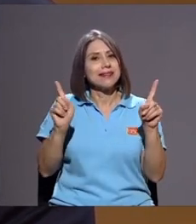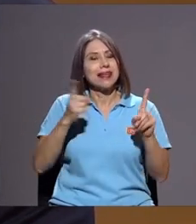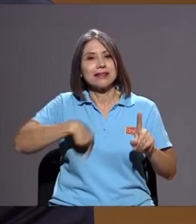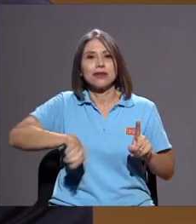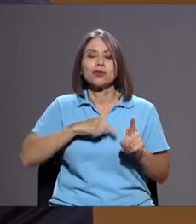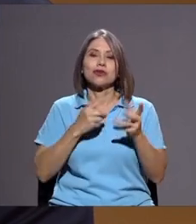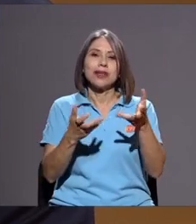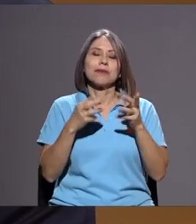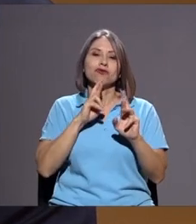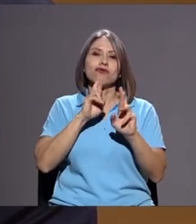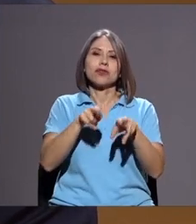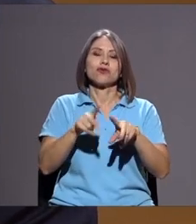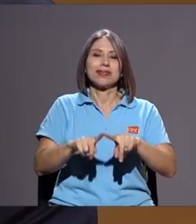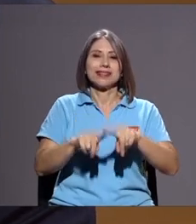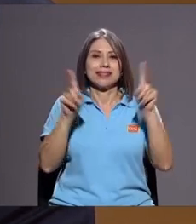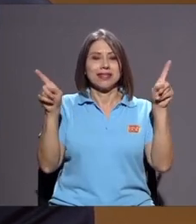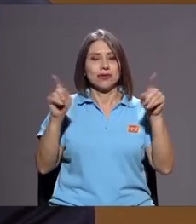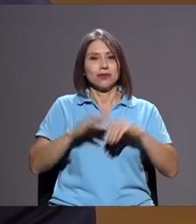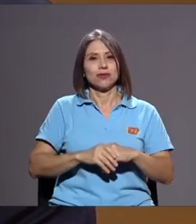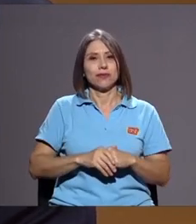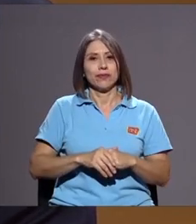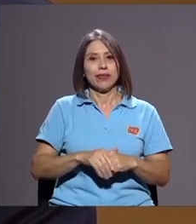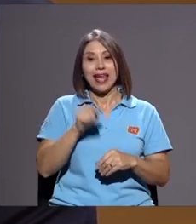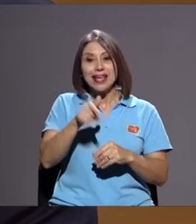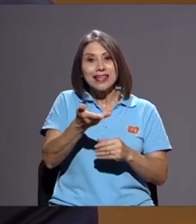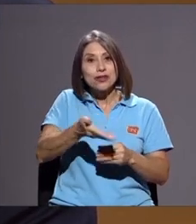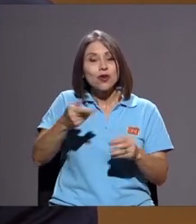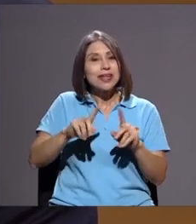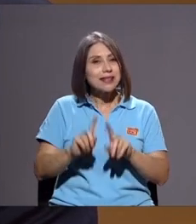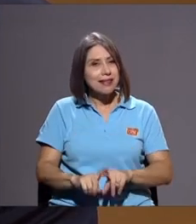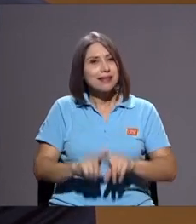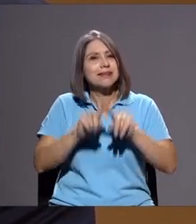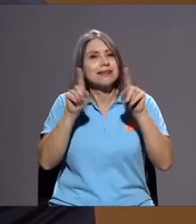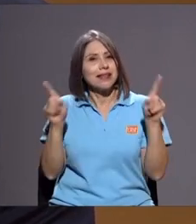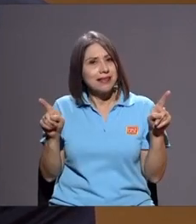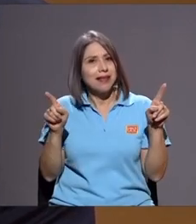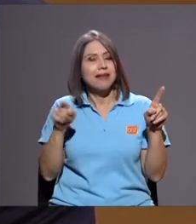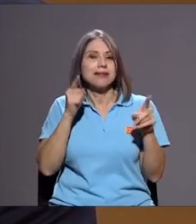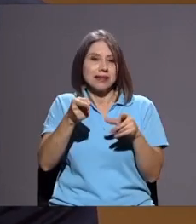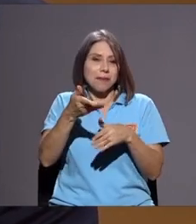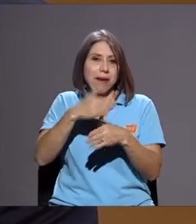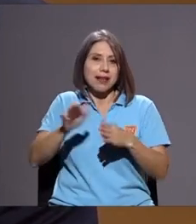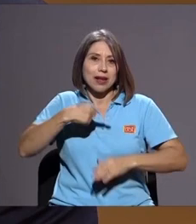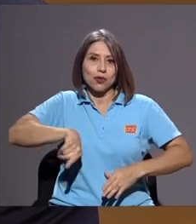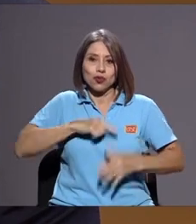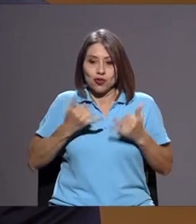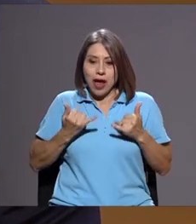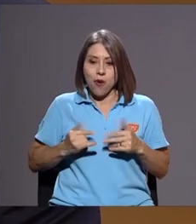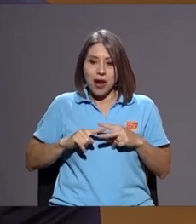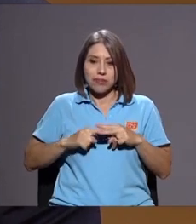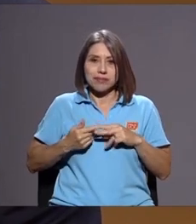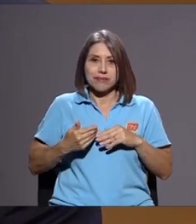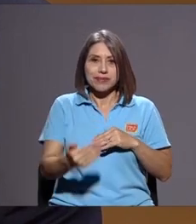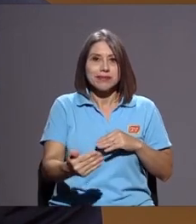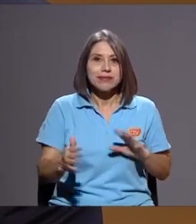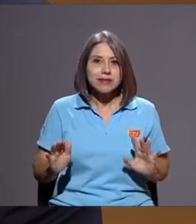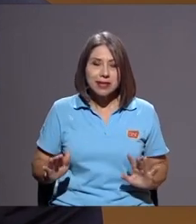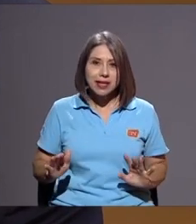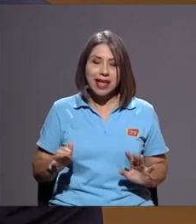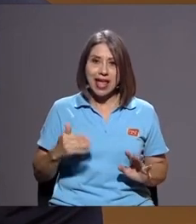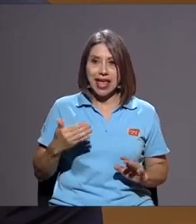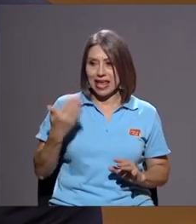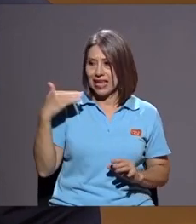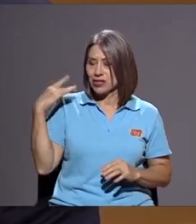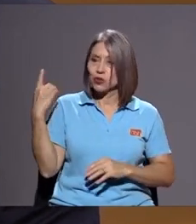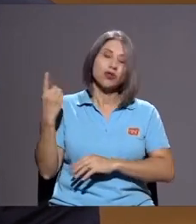resultados distintos bueno y esas cosas distintas es parte de lo que estamos ahora empezando en estos